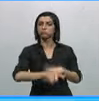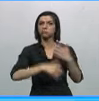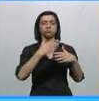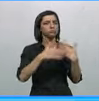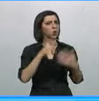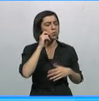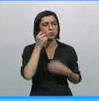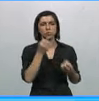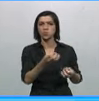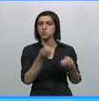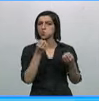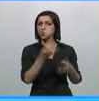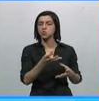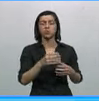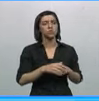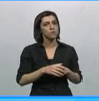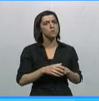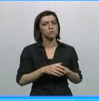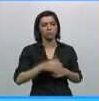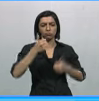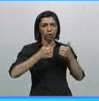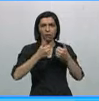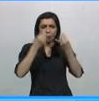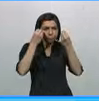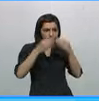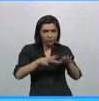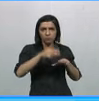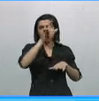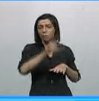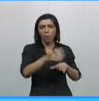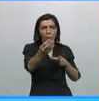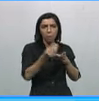Desde un principio se adaptó muy bien